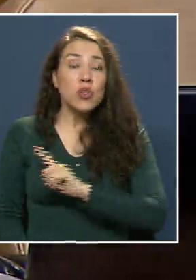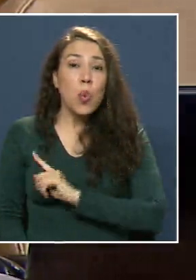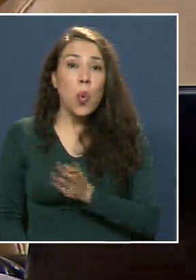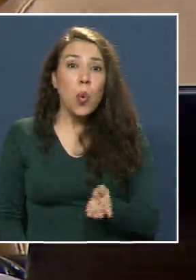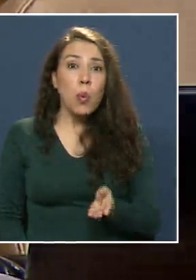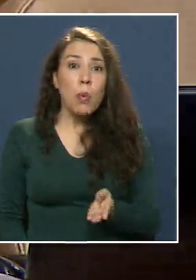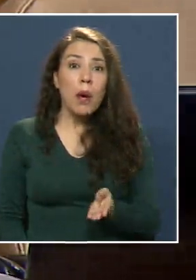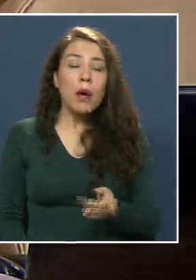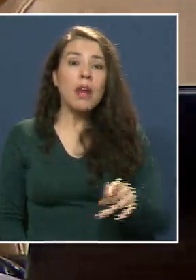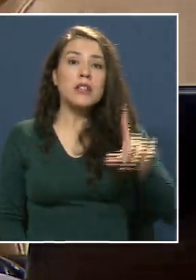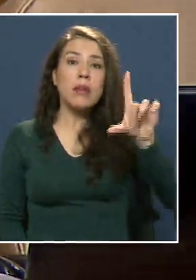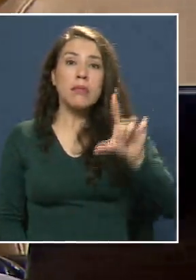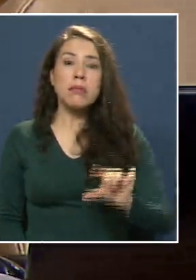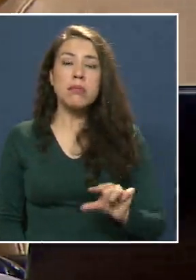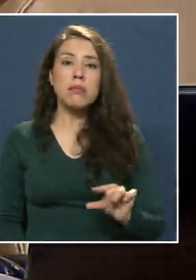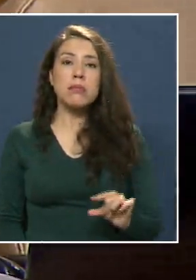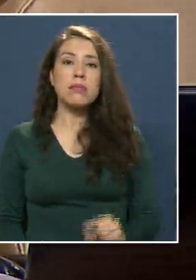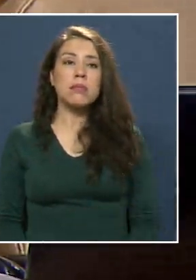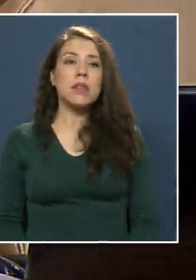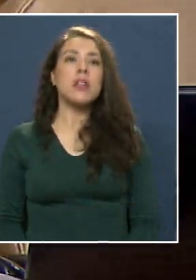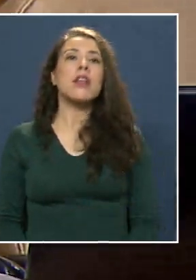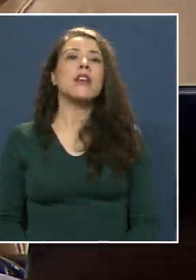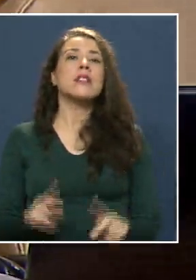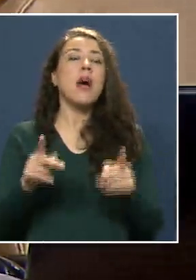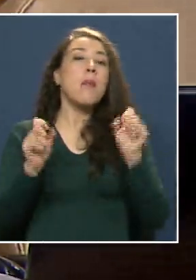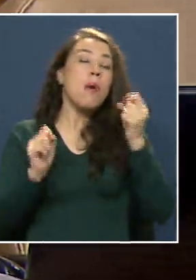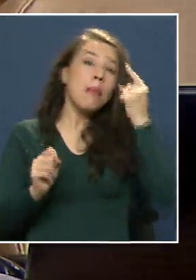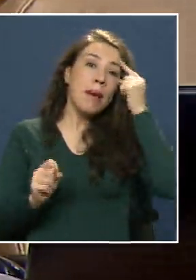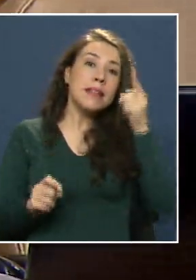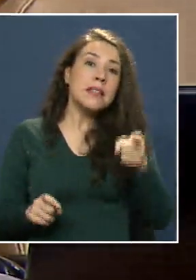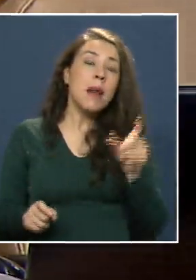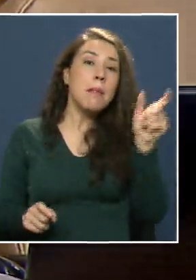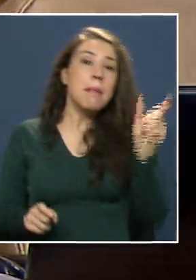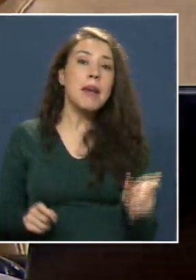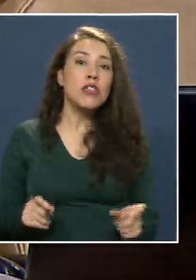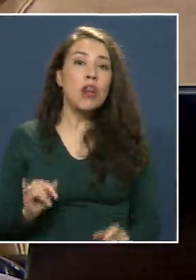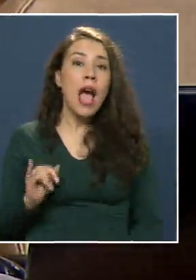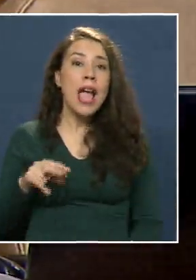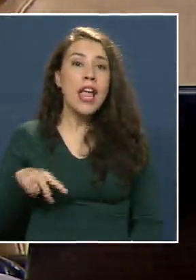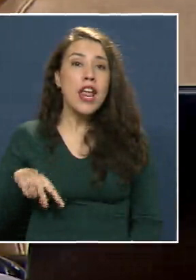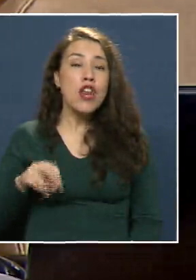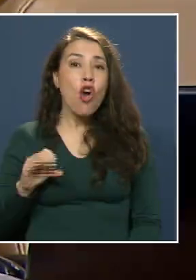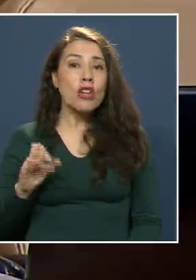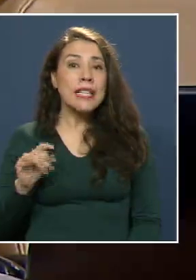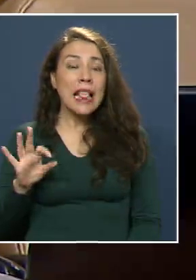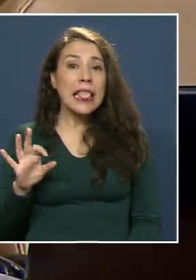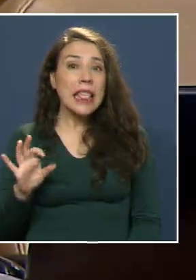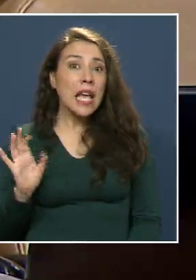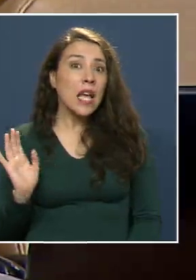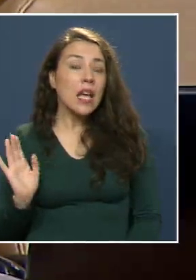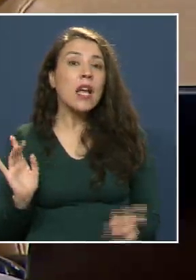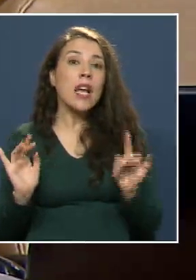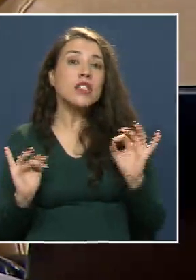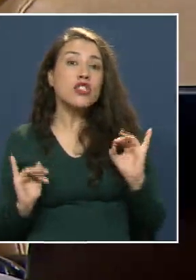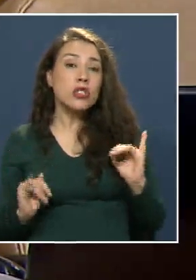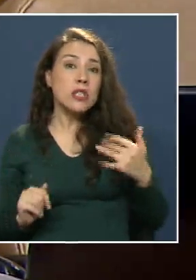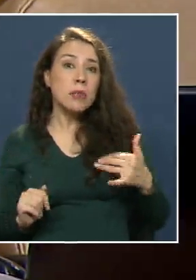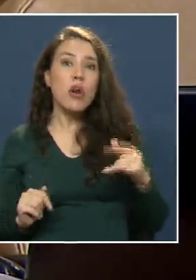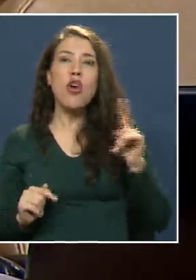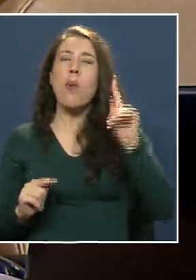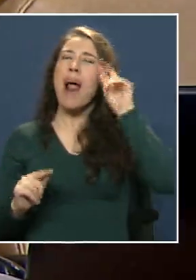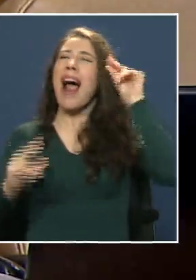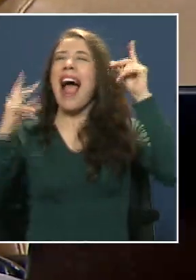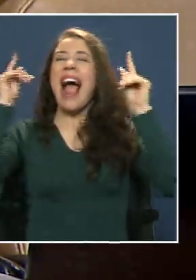Y por lo tanto la bilateralidad, la presunción de inocencia, son valores jurídicos relevantes, que no que se le hayan ocurrido a alguien entre gallo